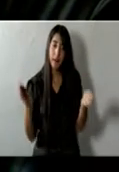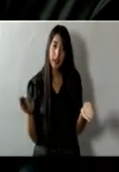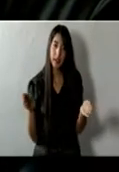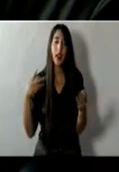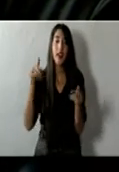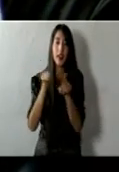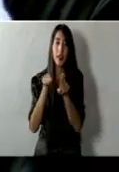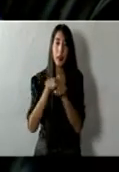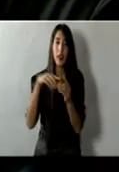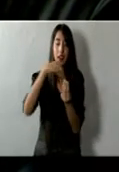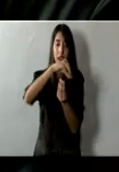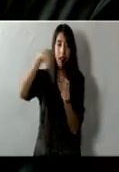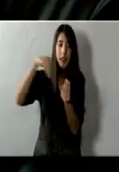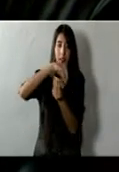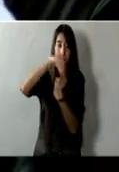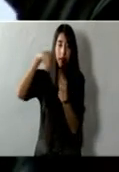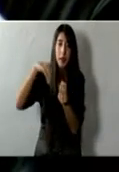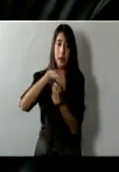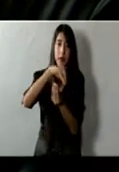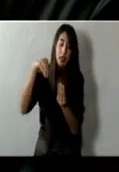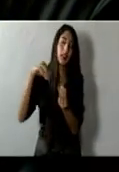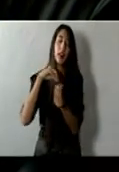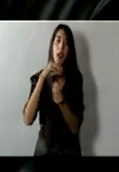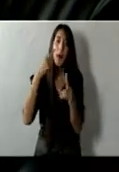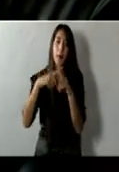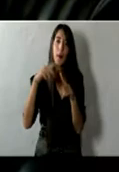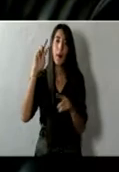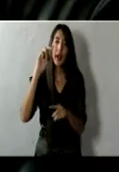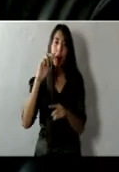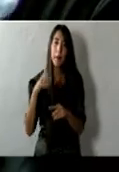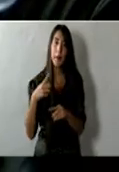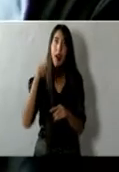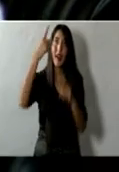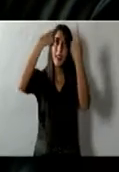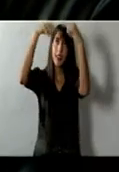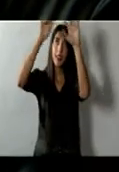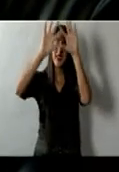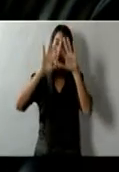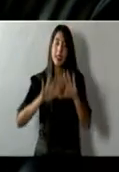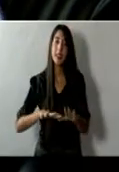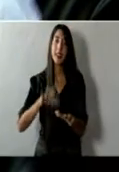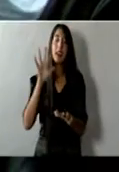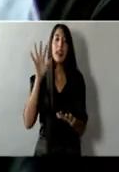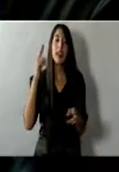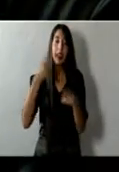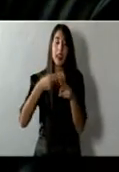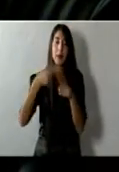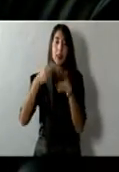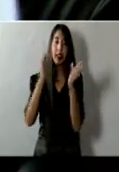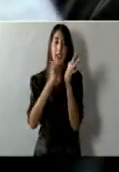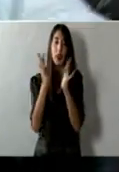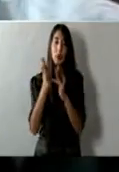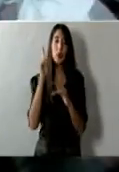sea guiada, alimentada, Señor, por medio de ese pan que viene de lo alto, que se llama Jesucristo de Nazaret y su